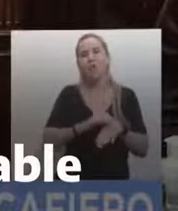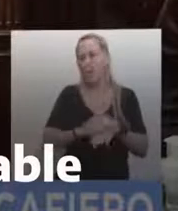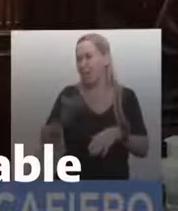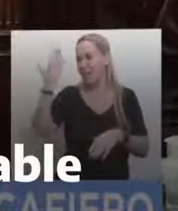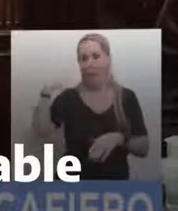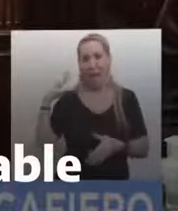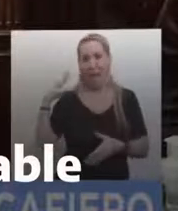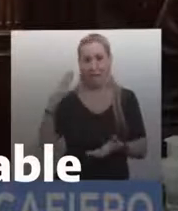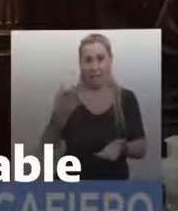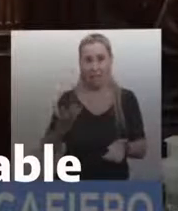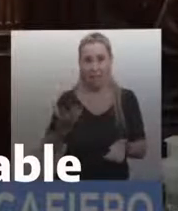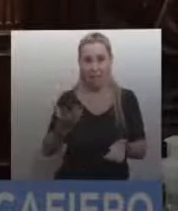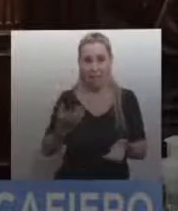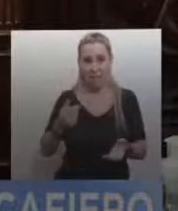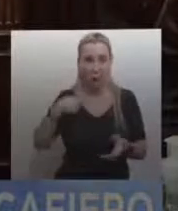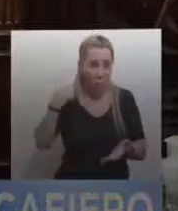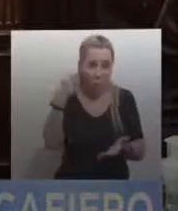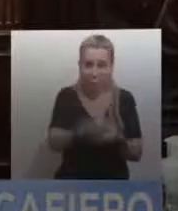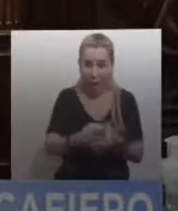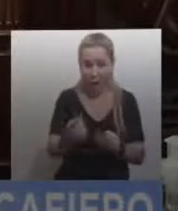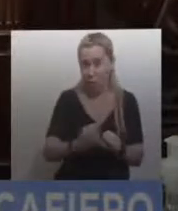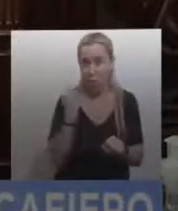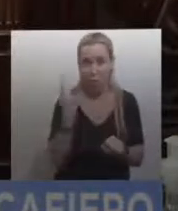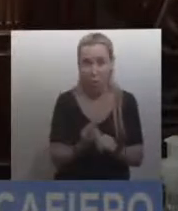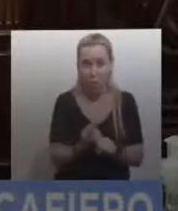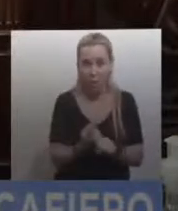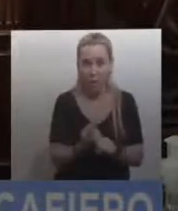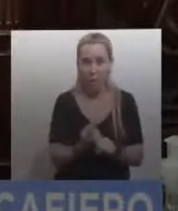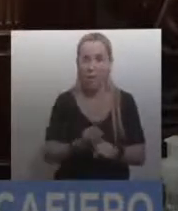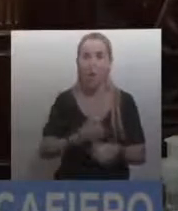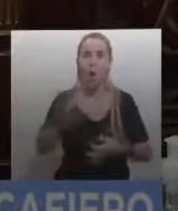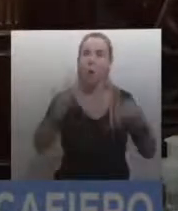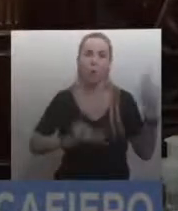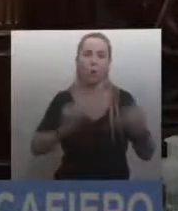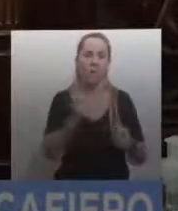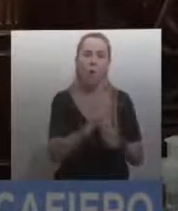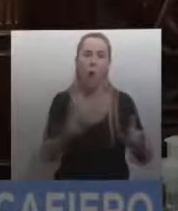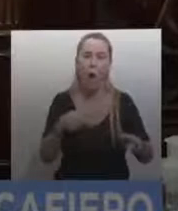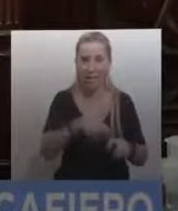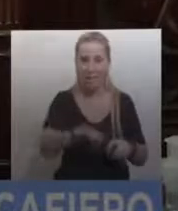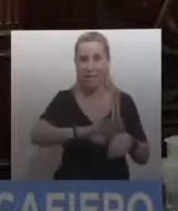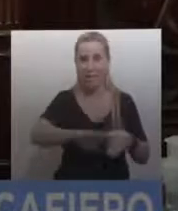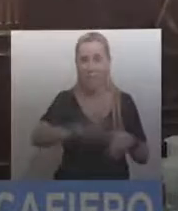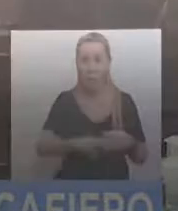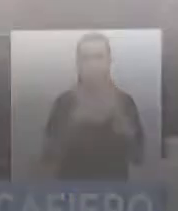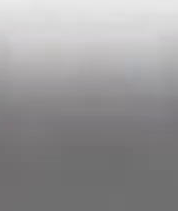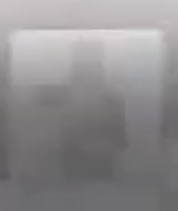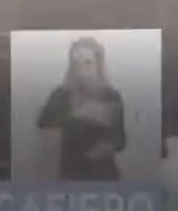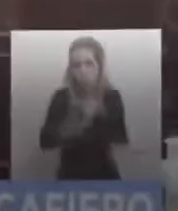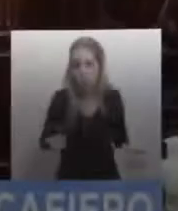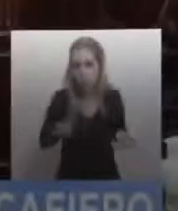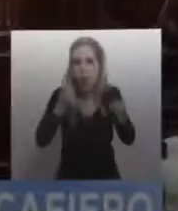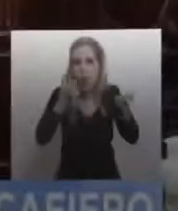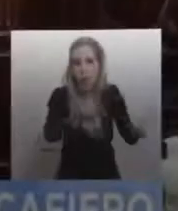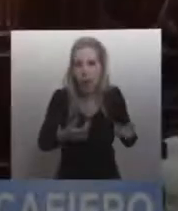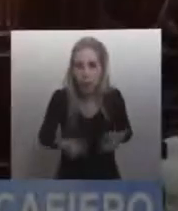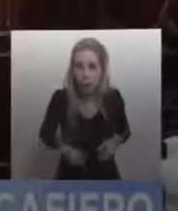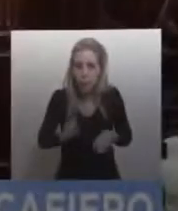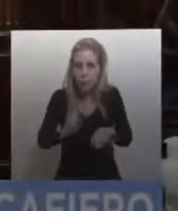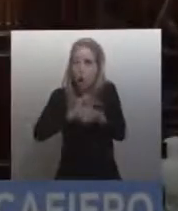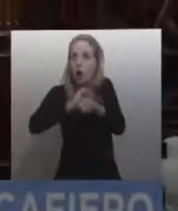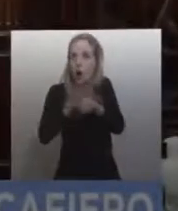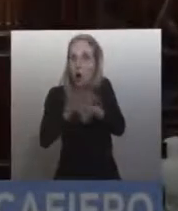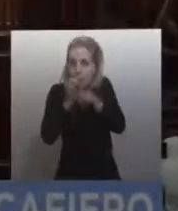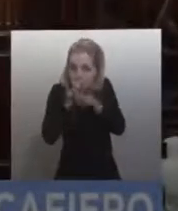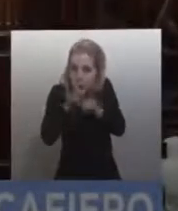es impagable y que se hace profundamente injusta en la espalda de todos los argentinos y argentinas. La pandemia aún no